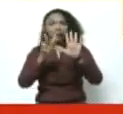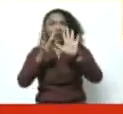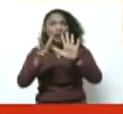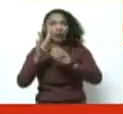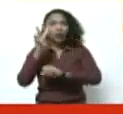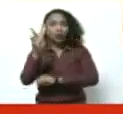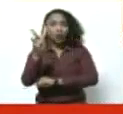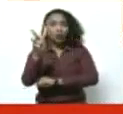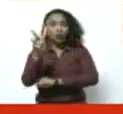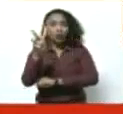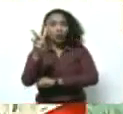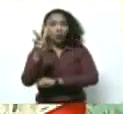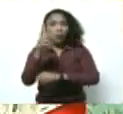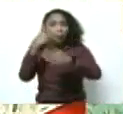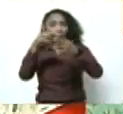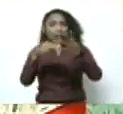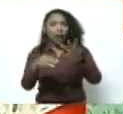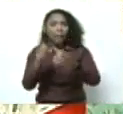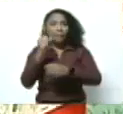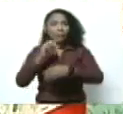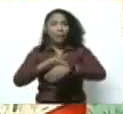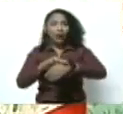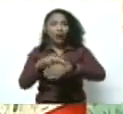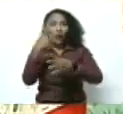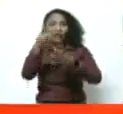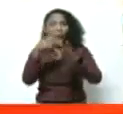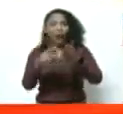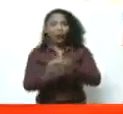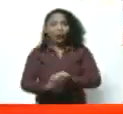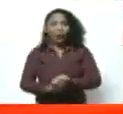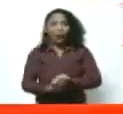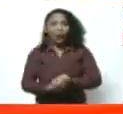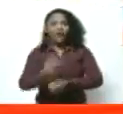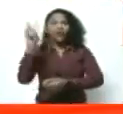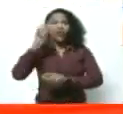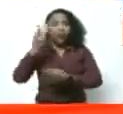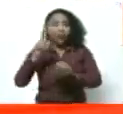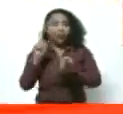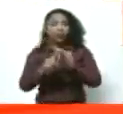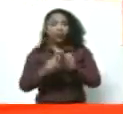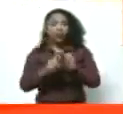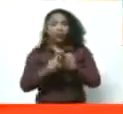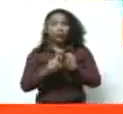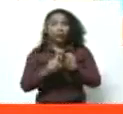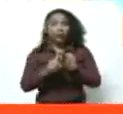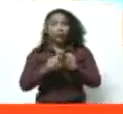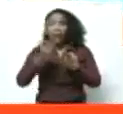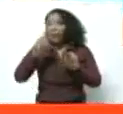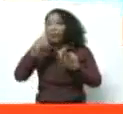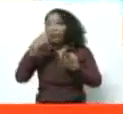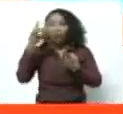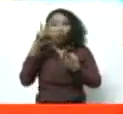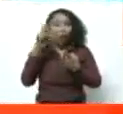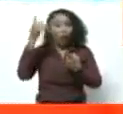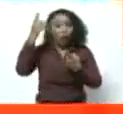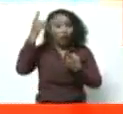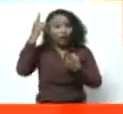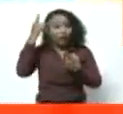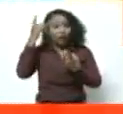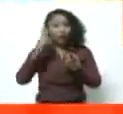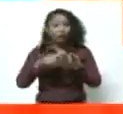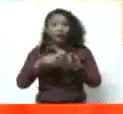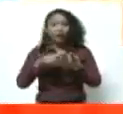5.772 unidades de insumos médicos varios, vitaminas, acetaminofén,